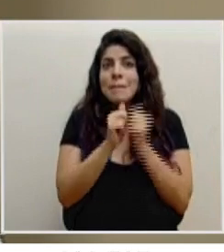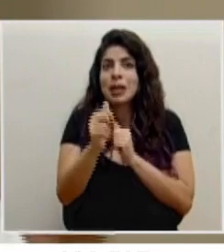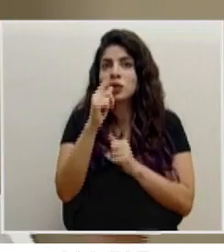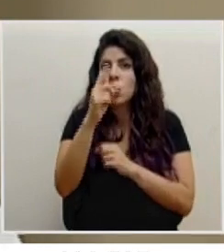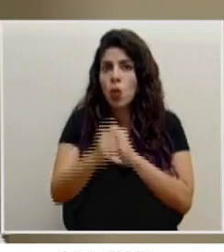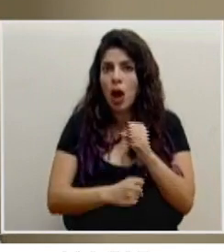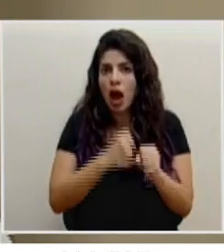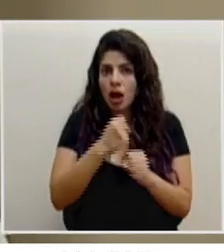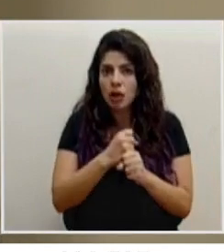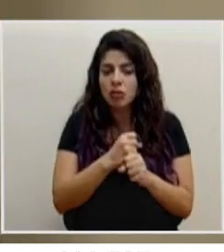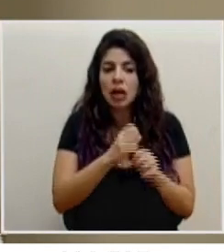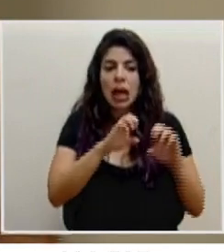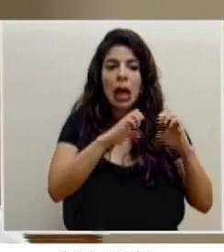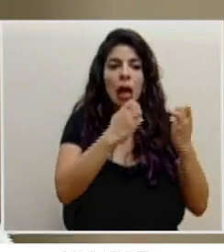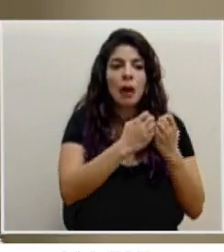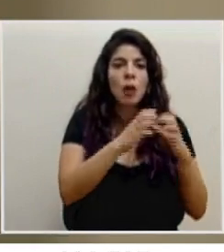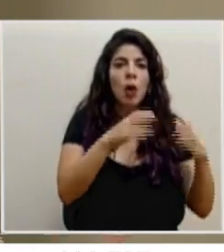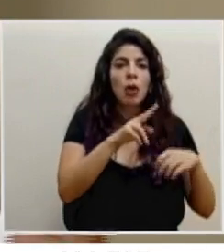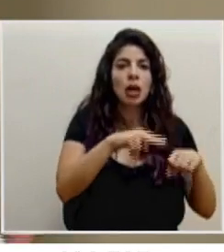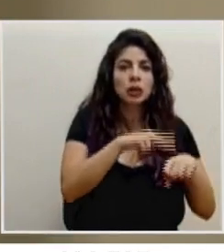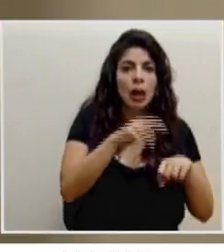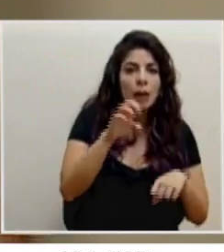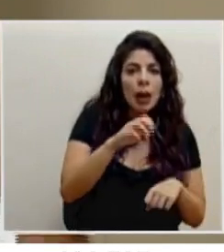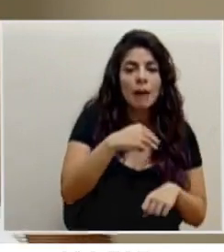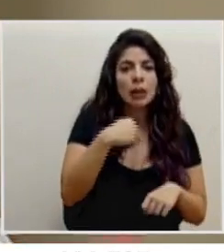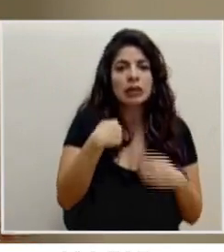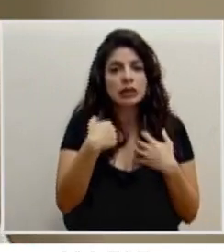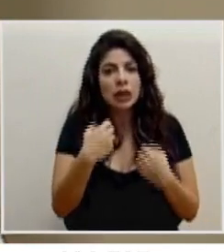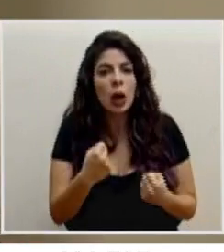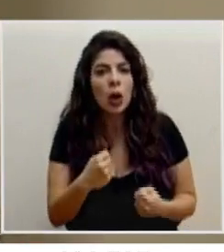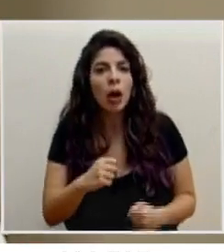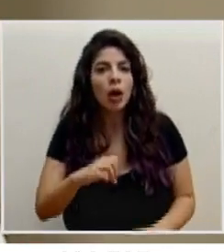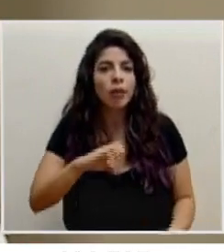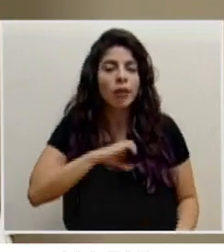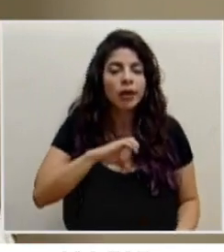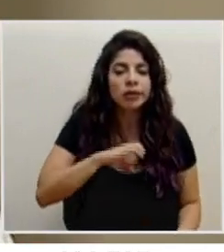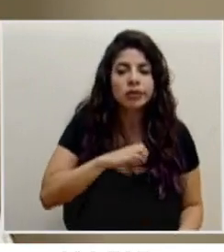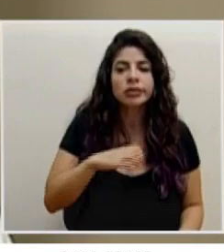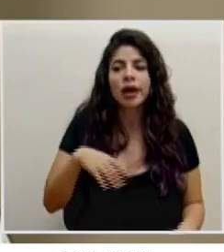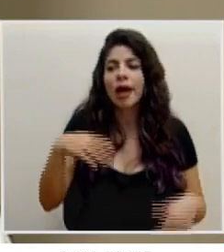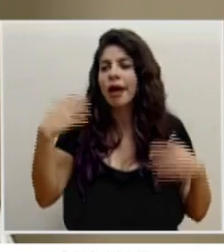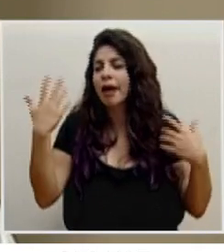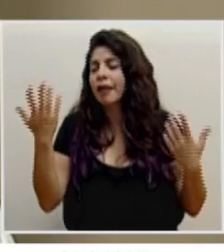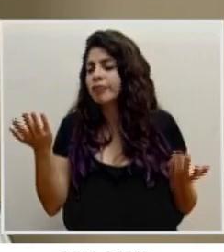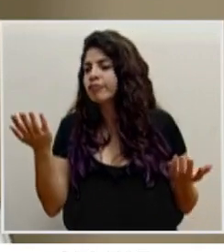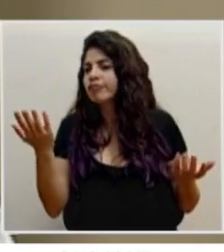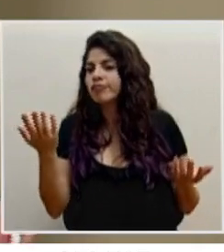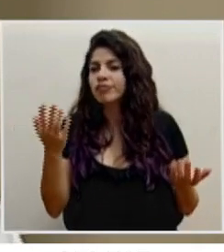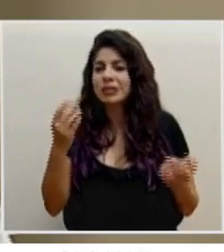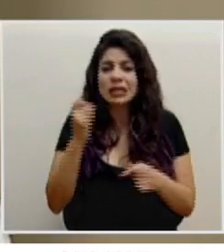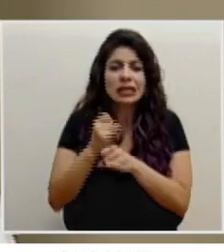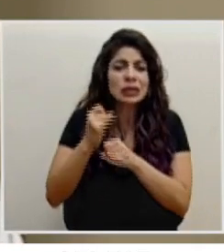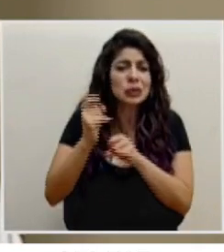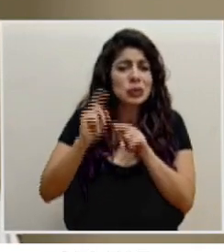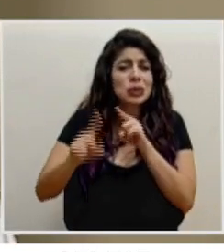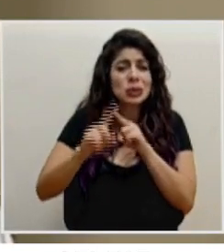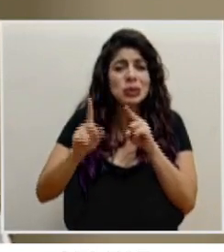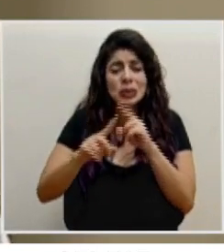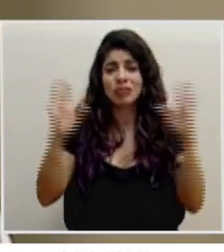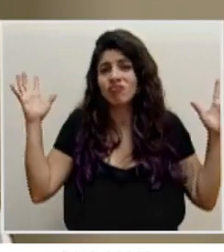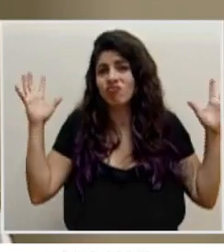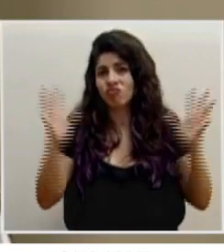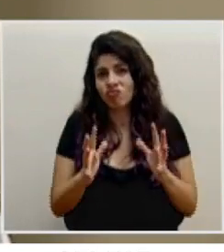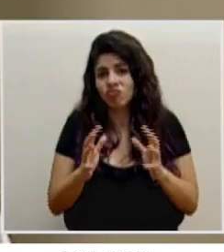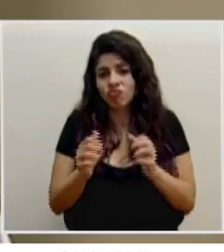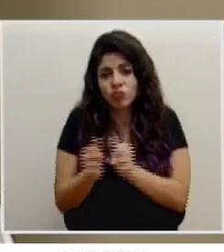de trabajo de la Comisión Nacional de Emergencias, del Ministerio de Salud, de la Fuerza Pública, de todas las instituciones que ustedes se puedan